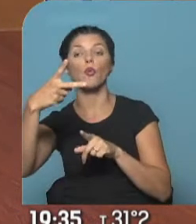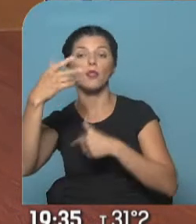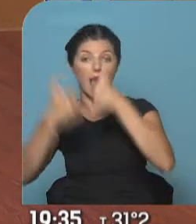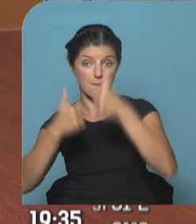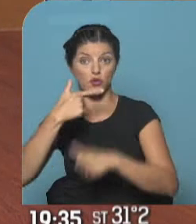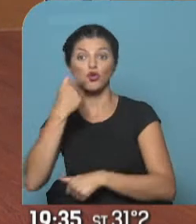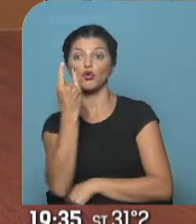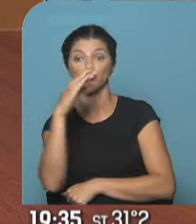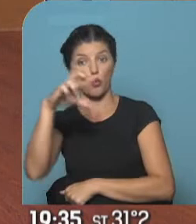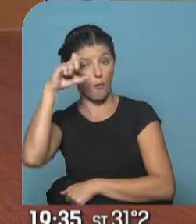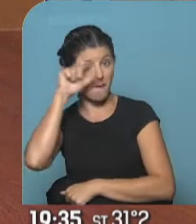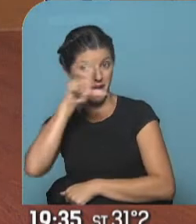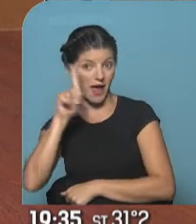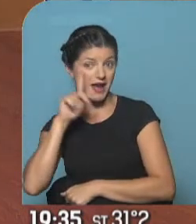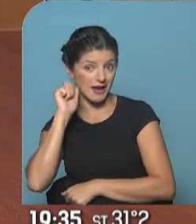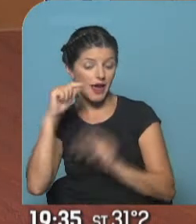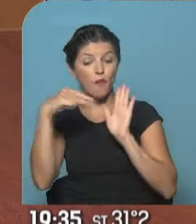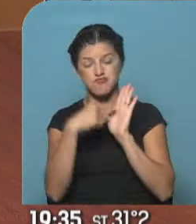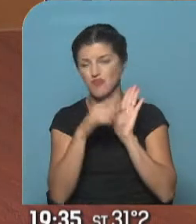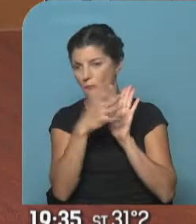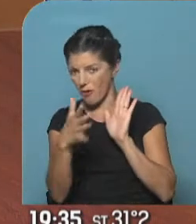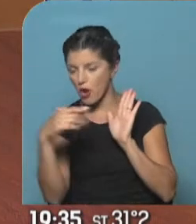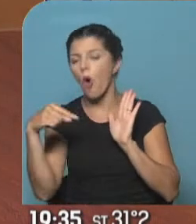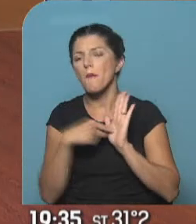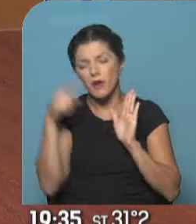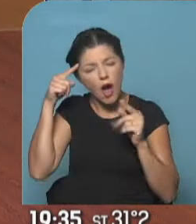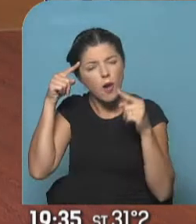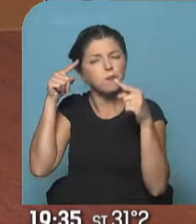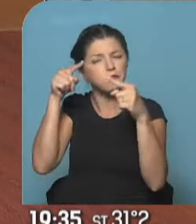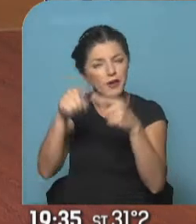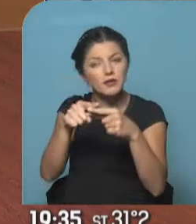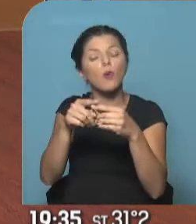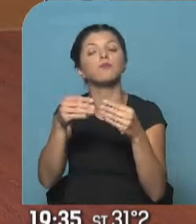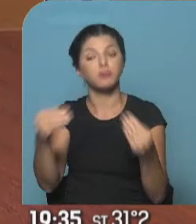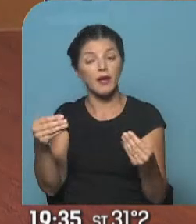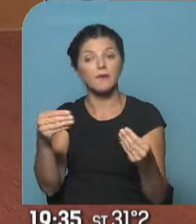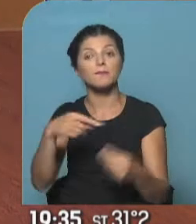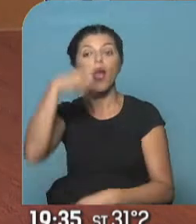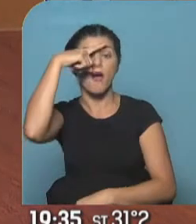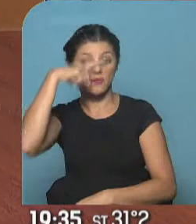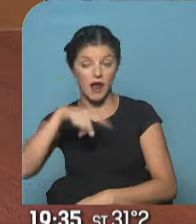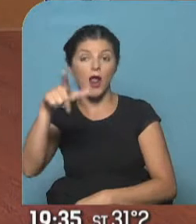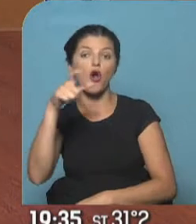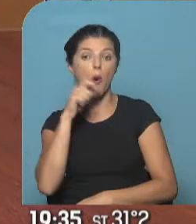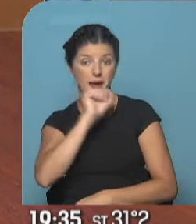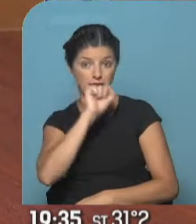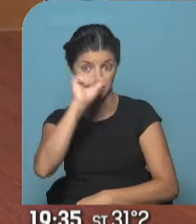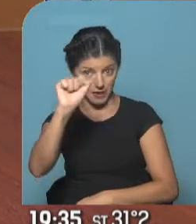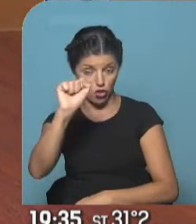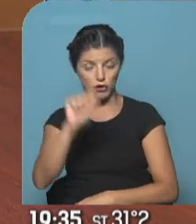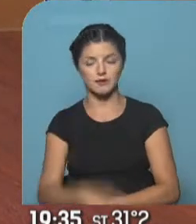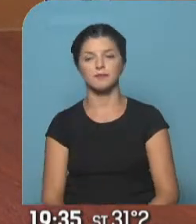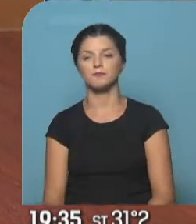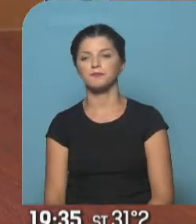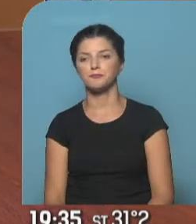muy lejos de la cima de tabla de posiciones, pero tiene otro gran objetivo por delante, que es otra vez llegar hasta la final, por lo menos, de la Copa Libertadores de América.